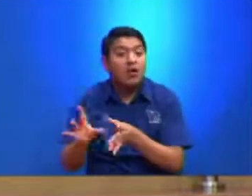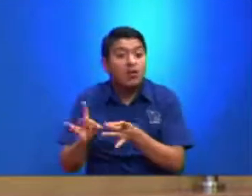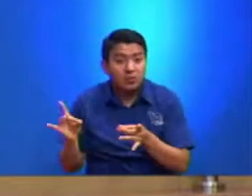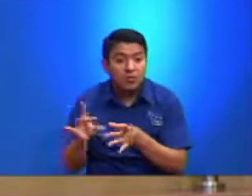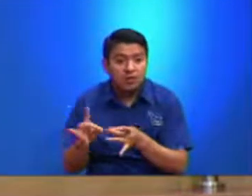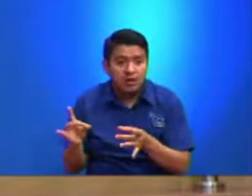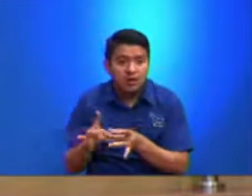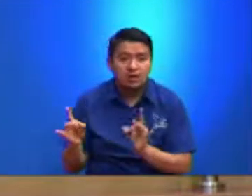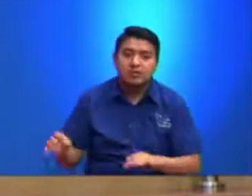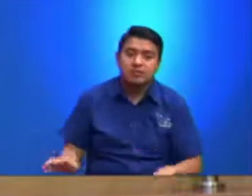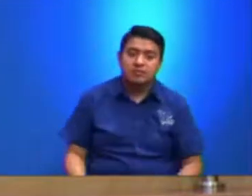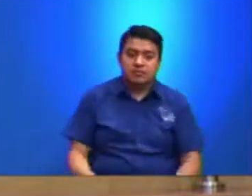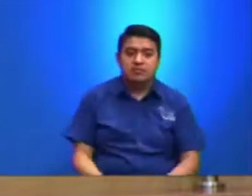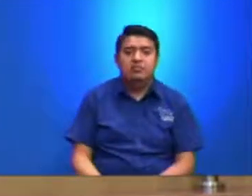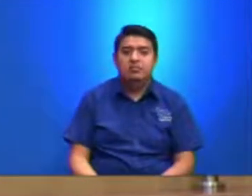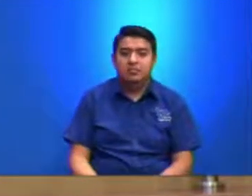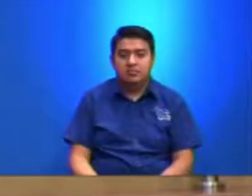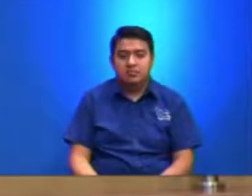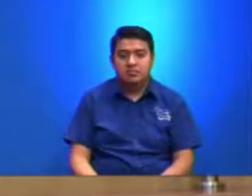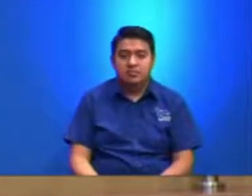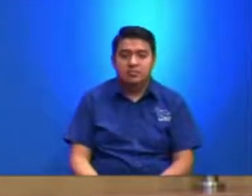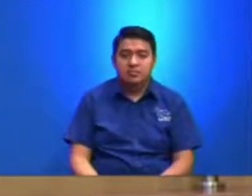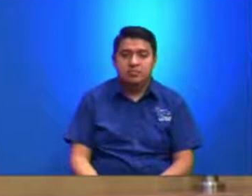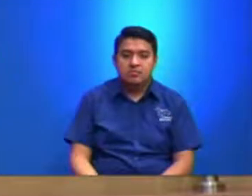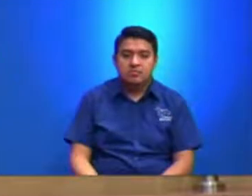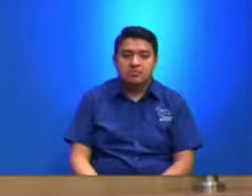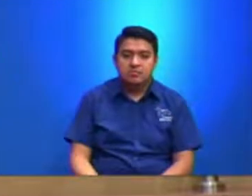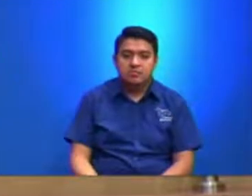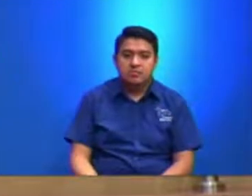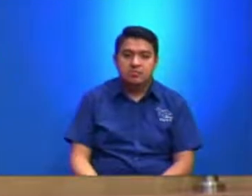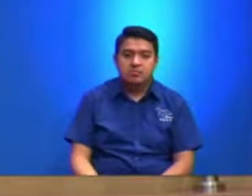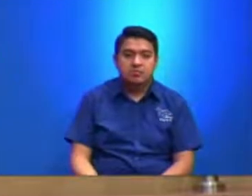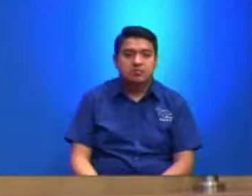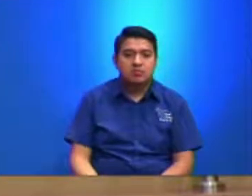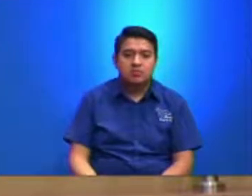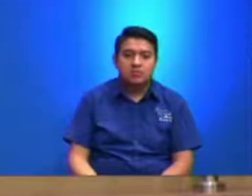Hermano, ¿de qué voy a predicar? ¿De qué voy a testificar? Si yo no sé hablar hebreo, arameo,